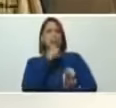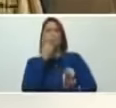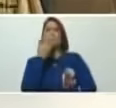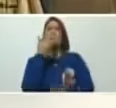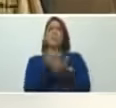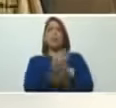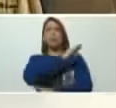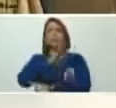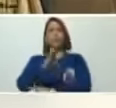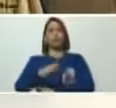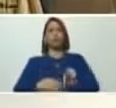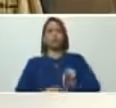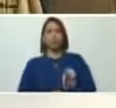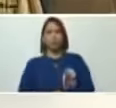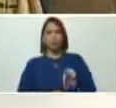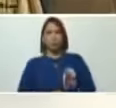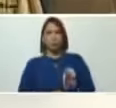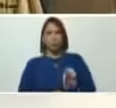sanciones